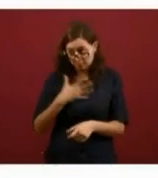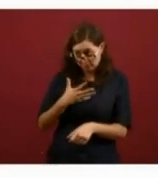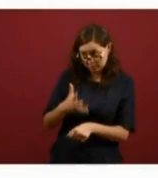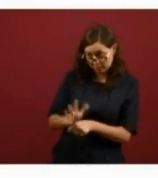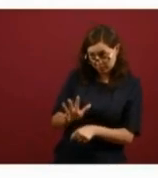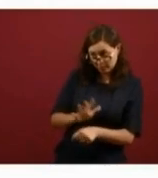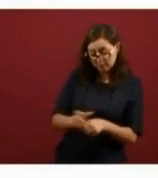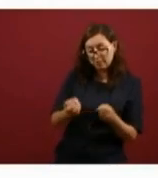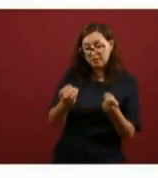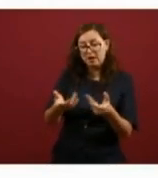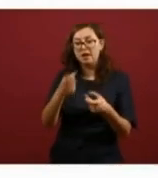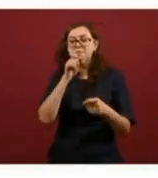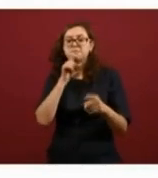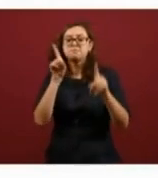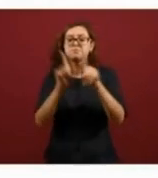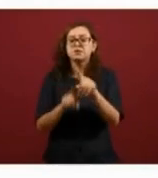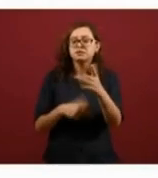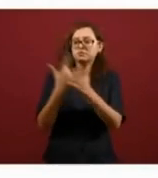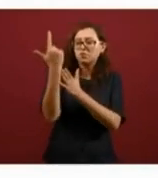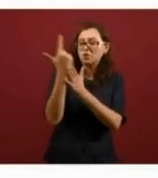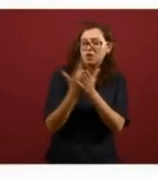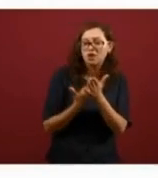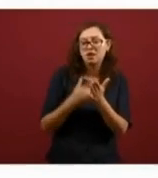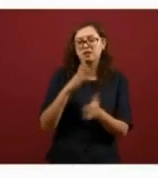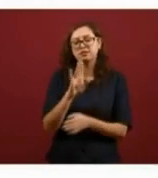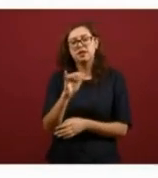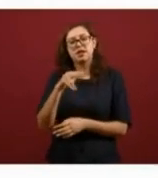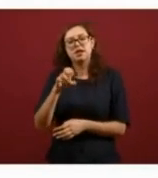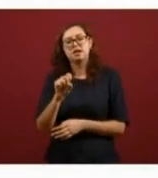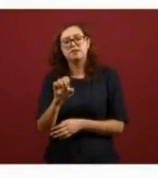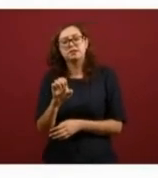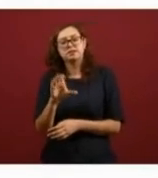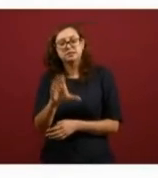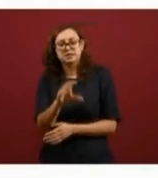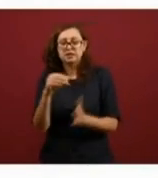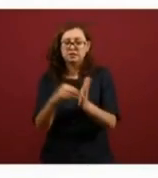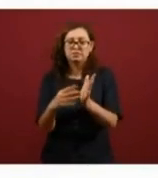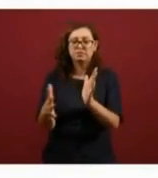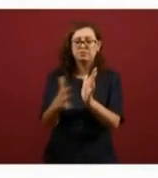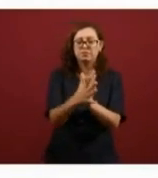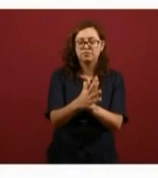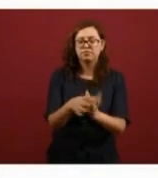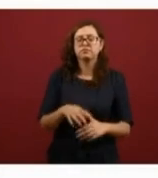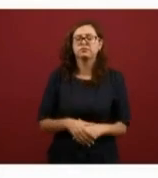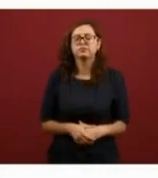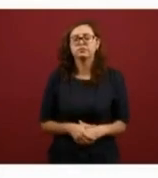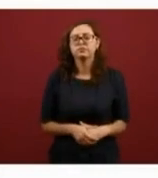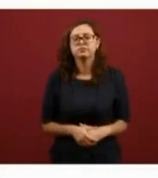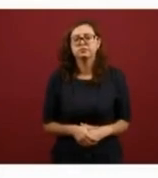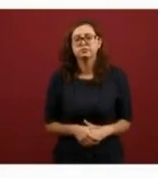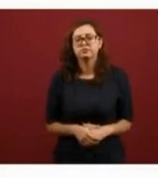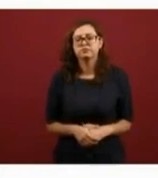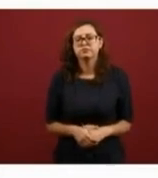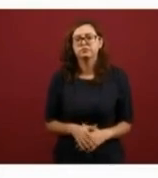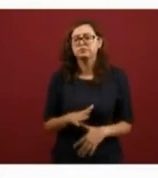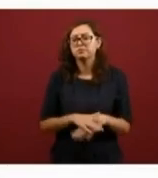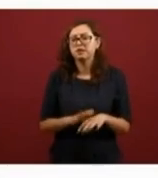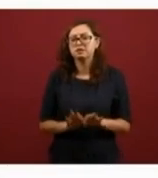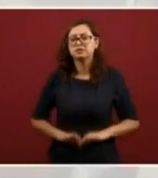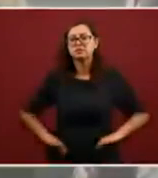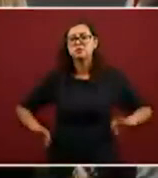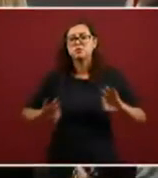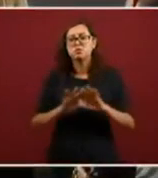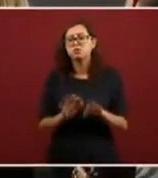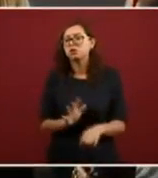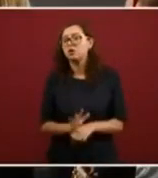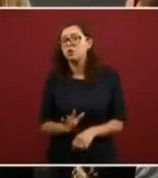Censo del Bienestar y o Padrón Ganadero Nacional. De estos, el más importante es que tengan